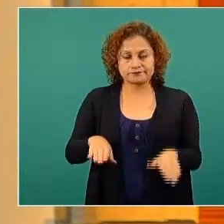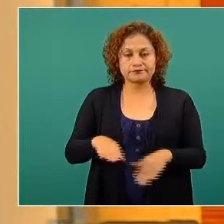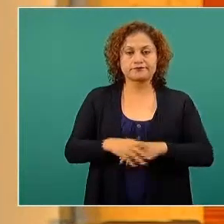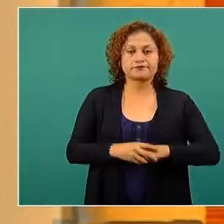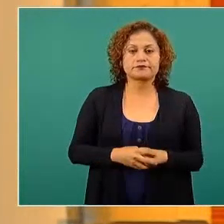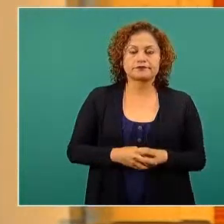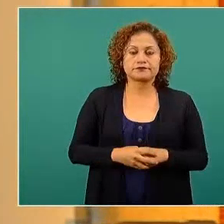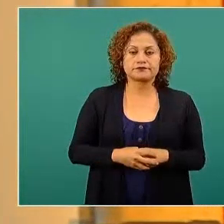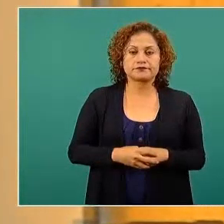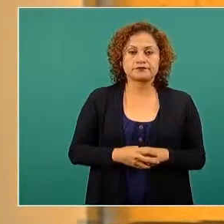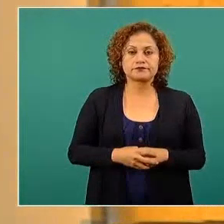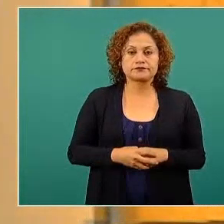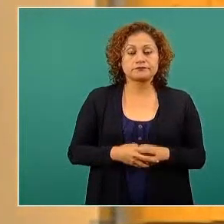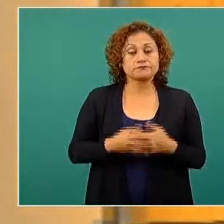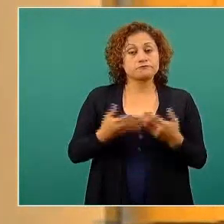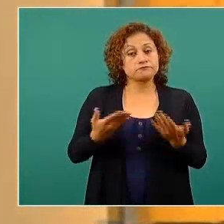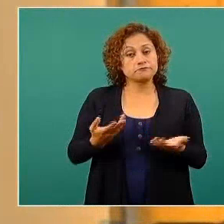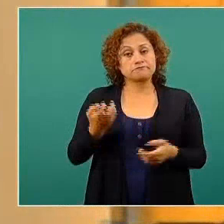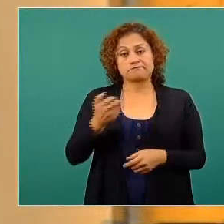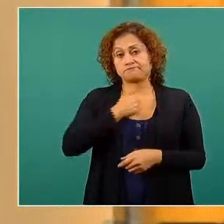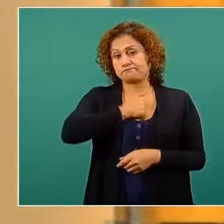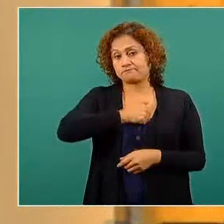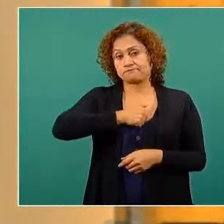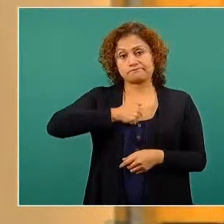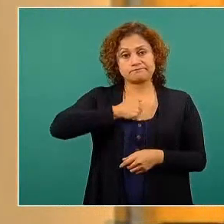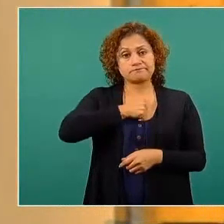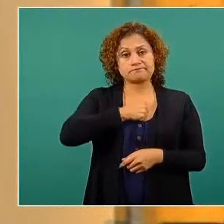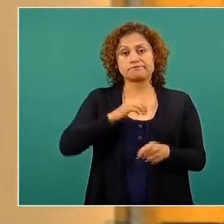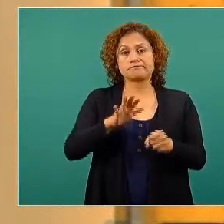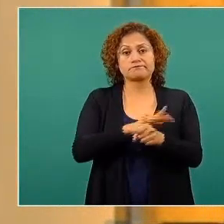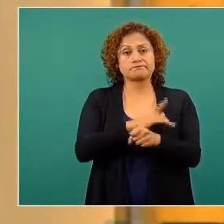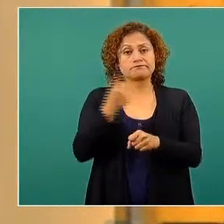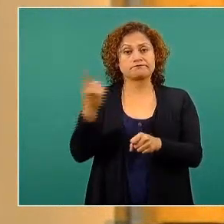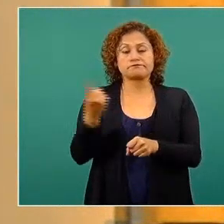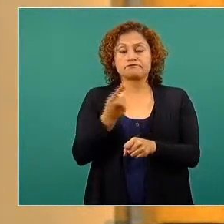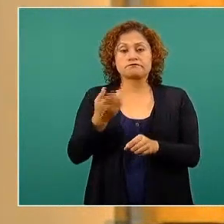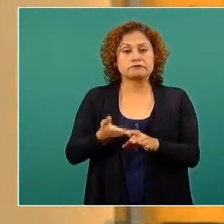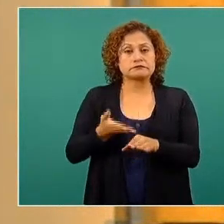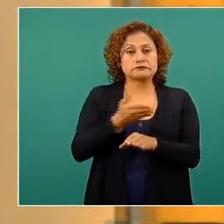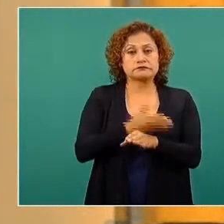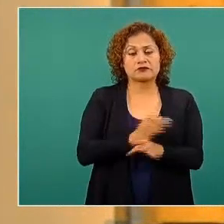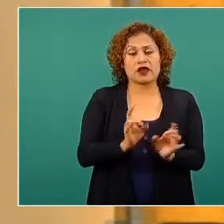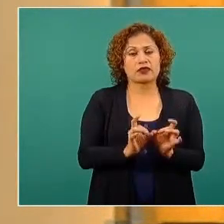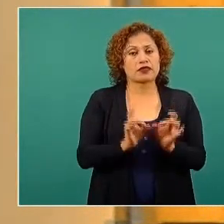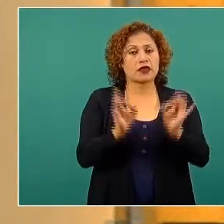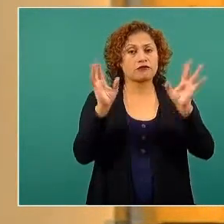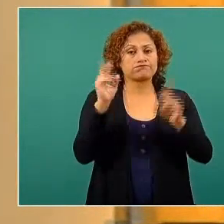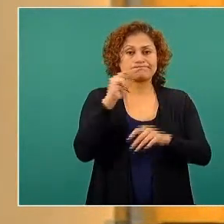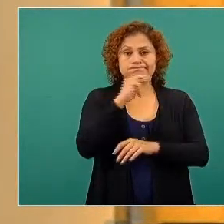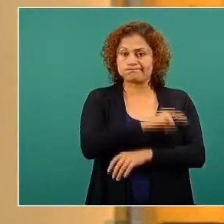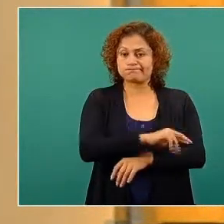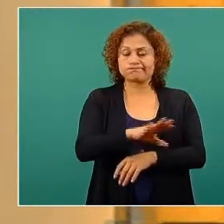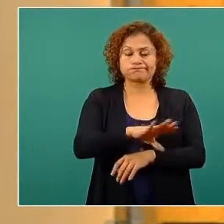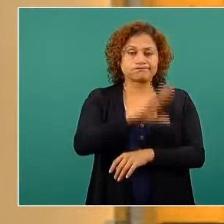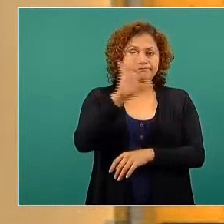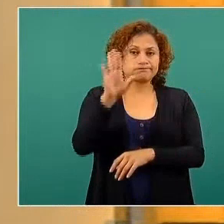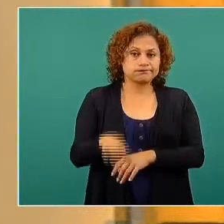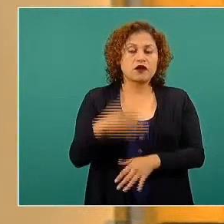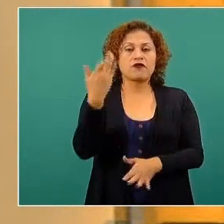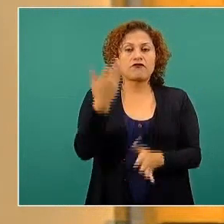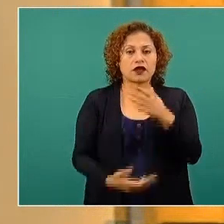un resultado positivo, que a lo mejor no se les tomó una muestra por la forma en que haya llegado